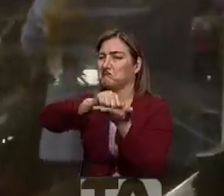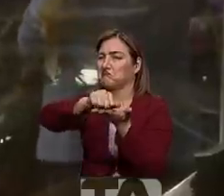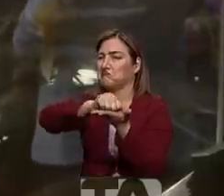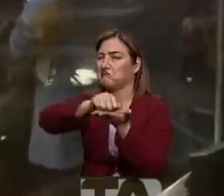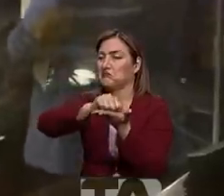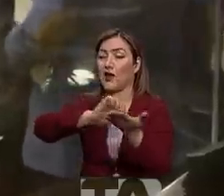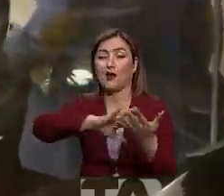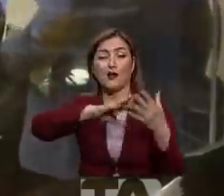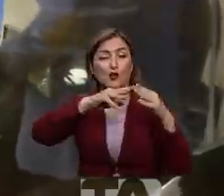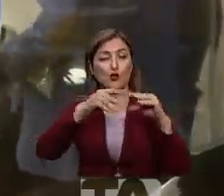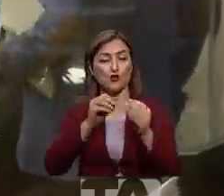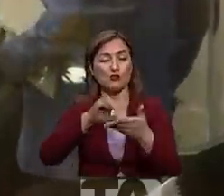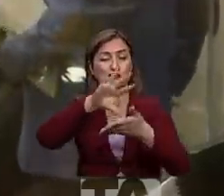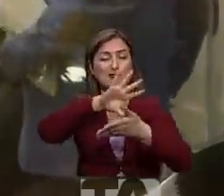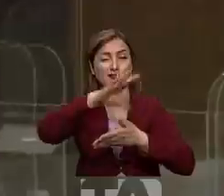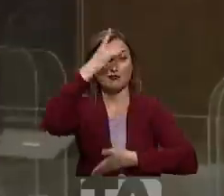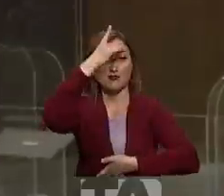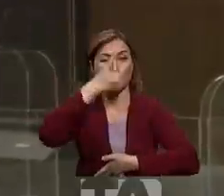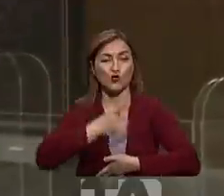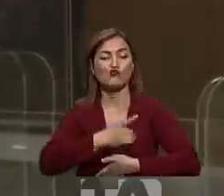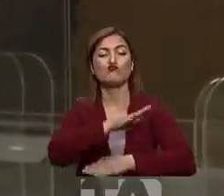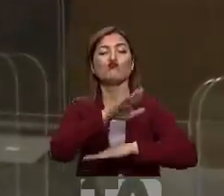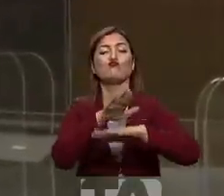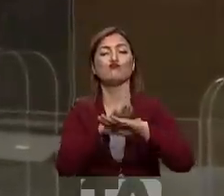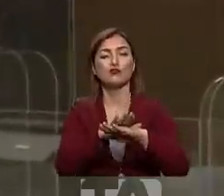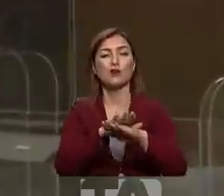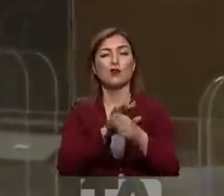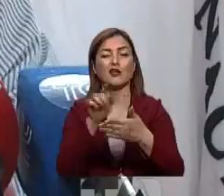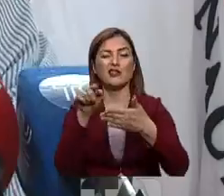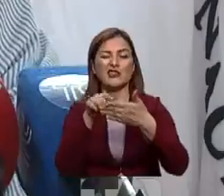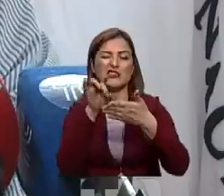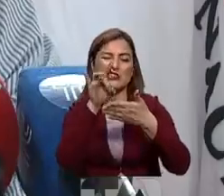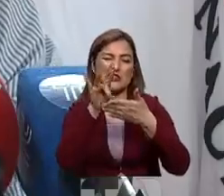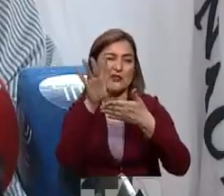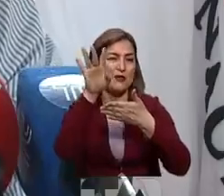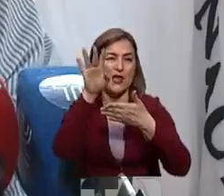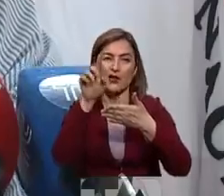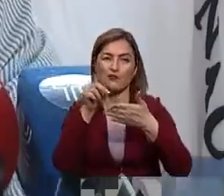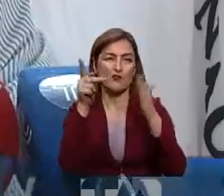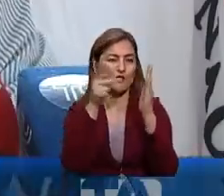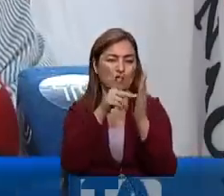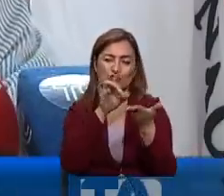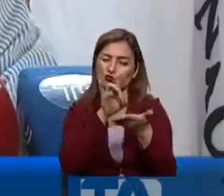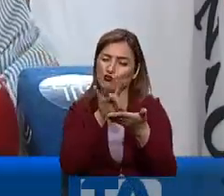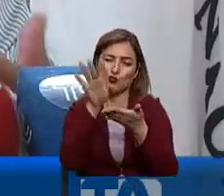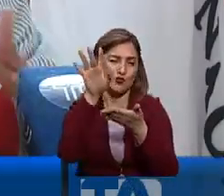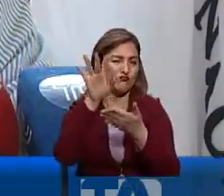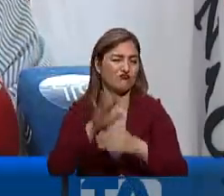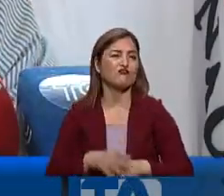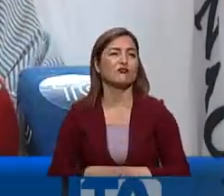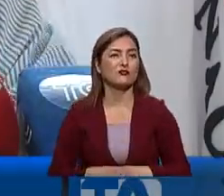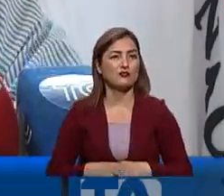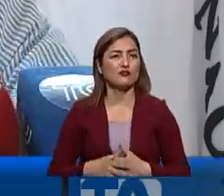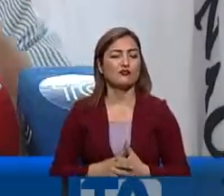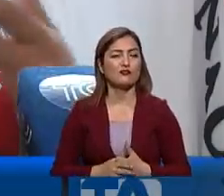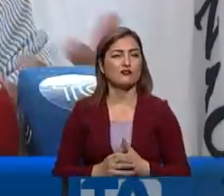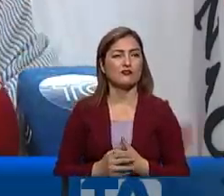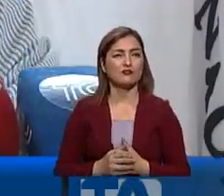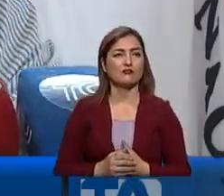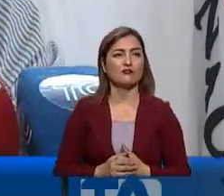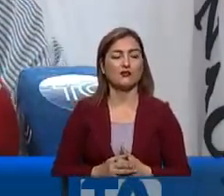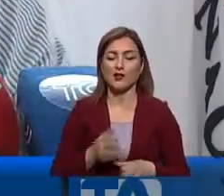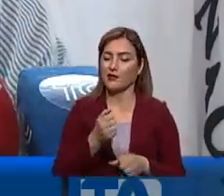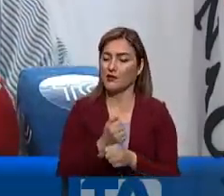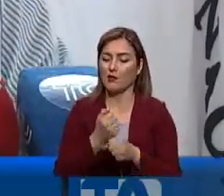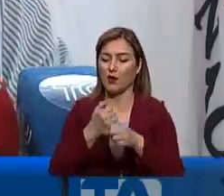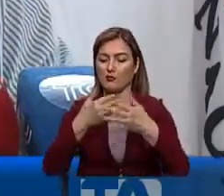que la resolución del pleno debe ir encaminada en eliminarla. Que ese punto se analice, si es posible retirar ese punto para trabajar en